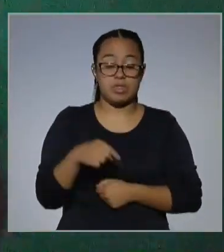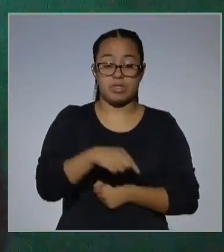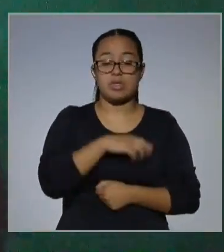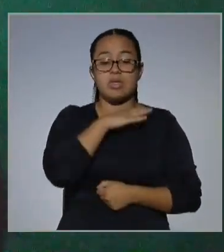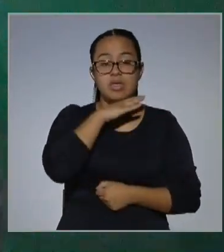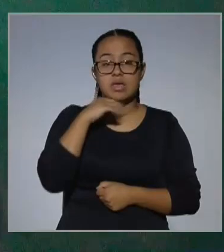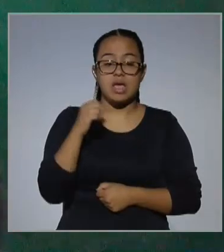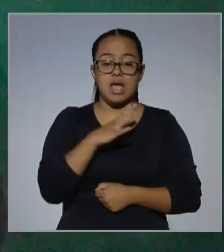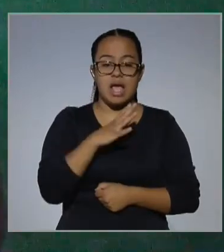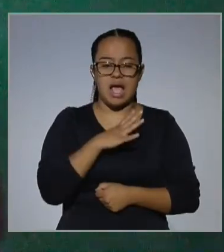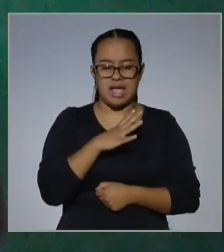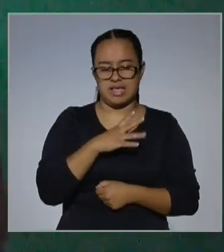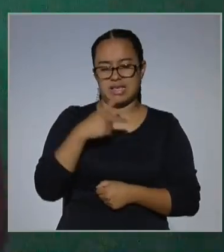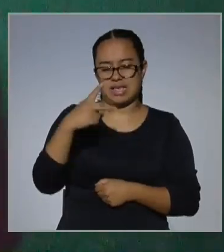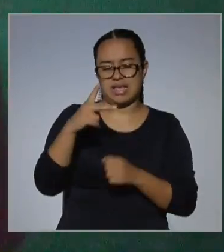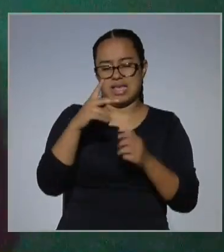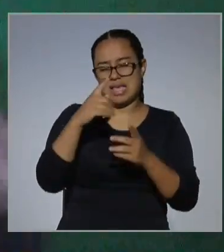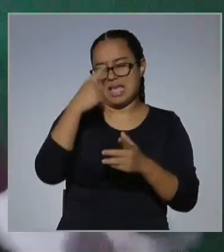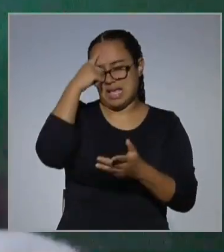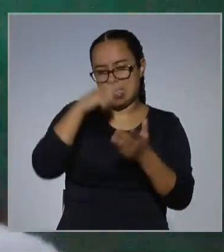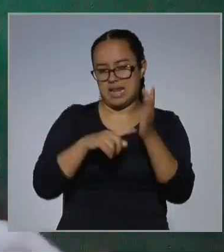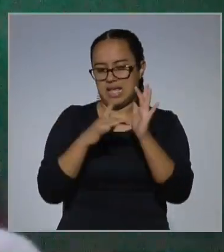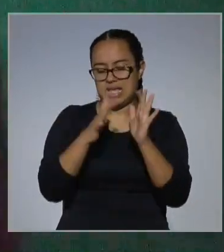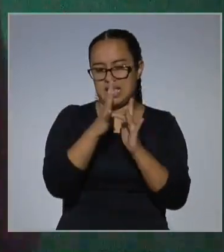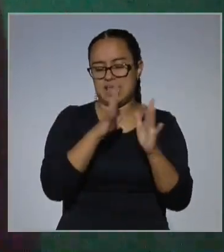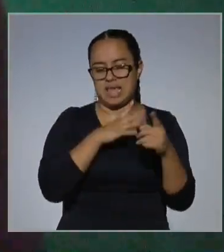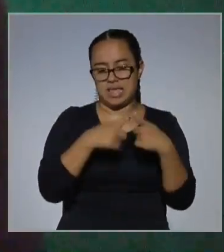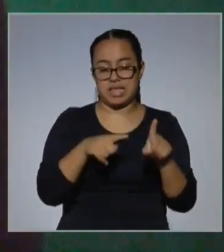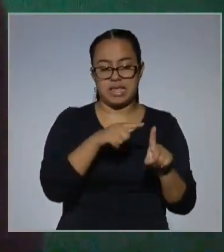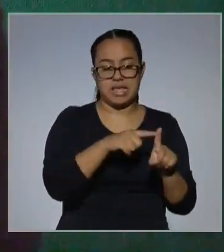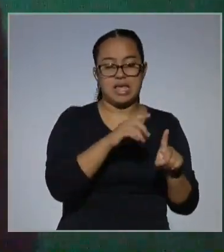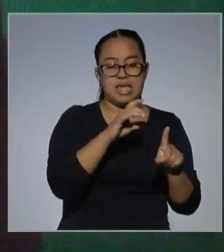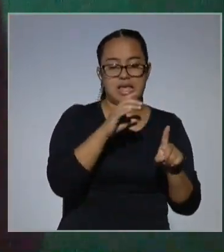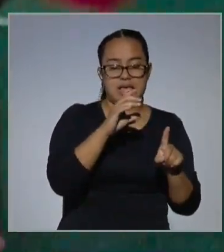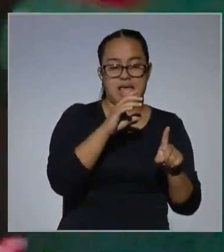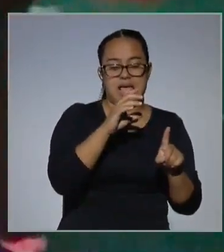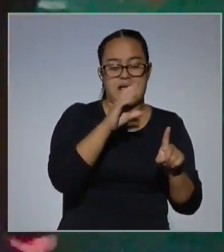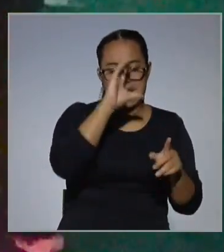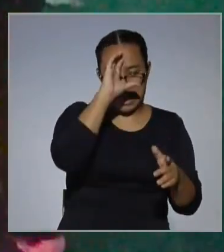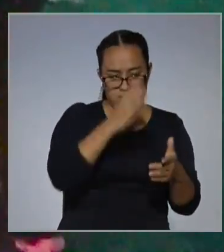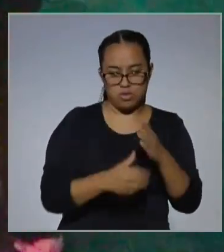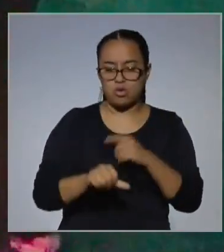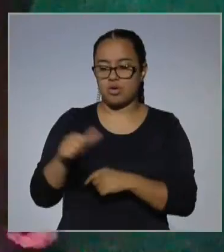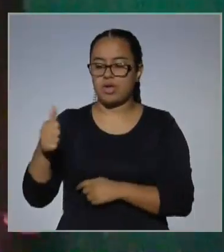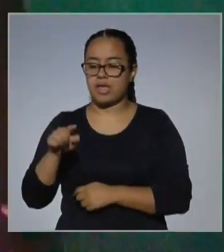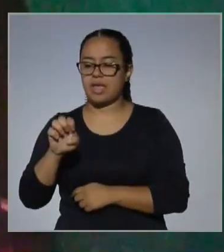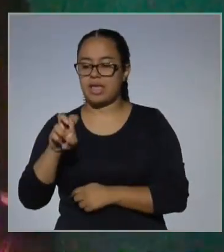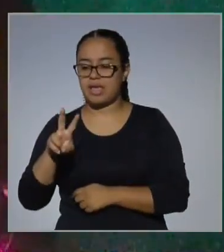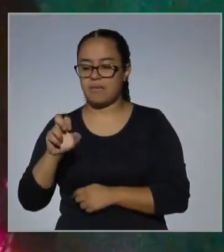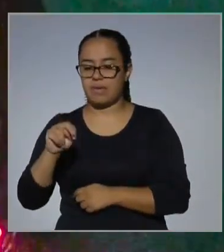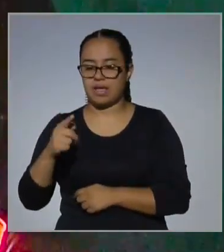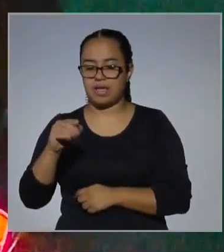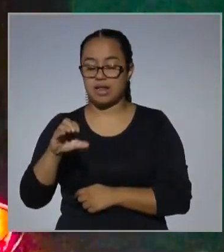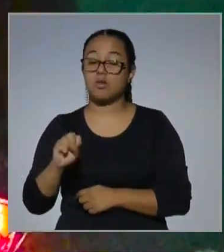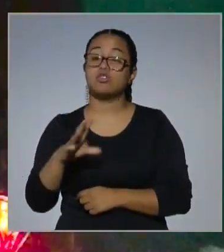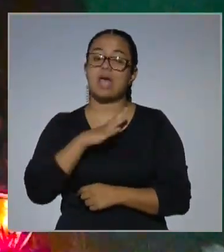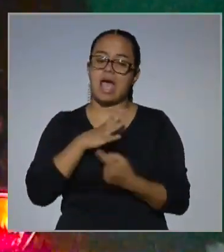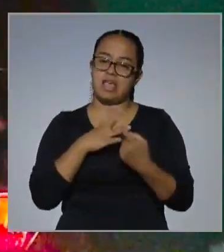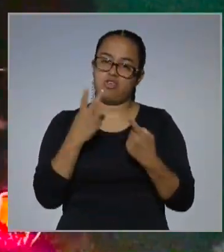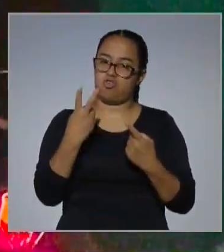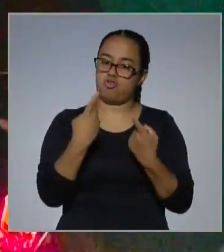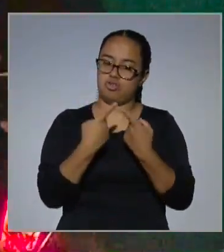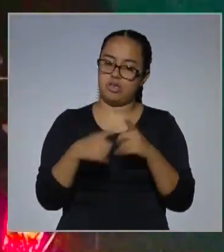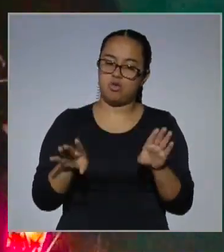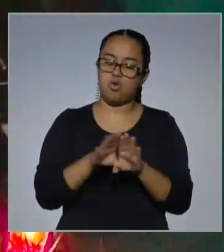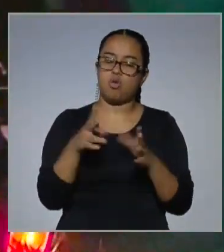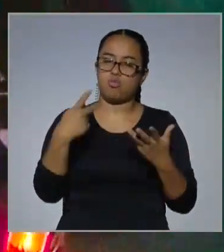existen cristianos de dos tipos, católicos y evangélicos. Entonces también hay dos diferentes maneras de